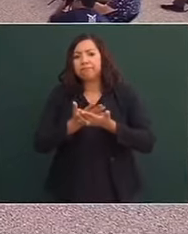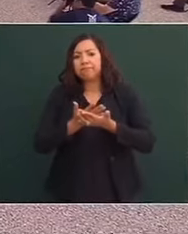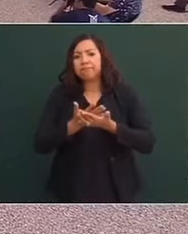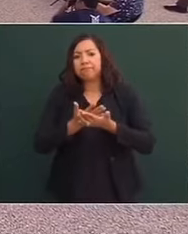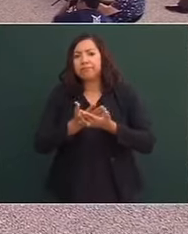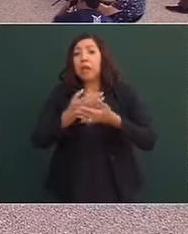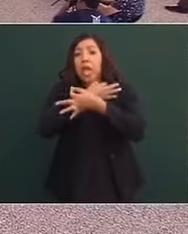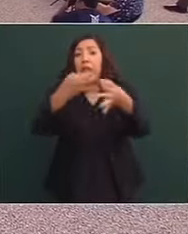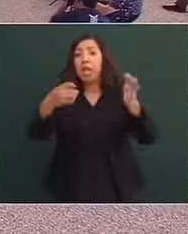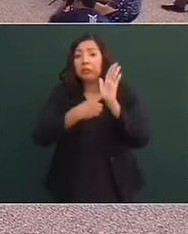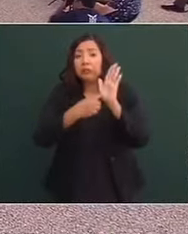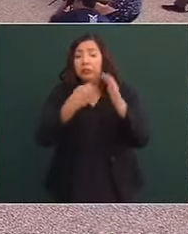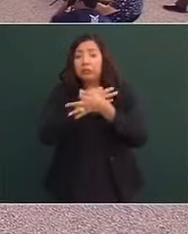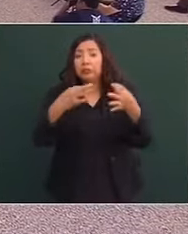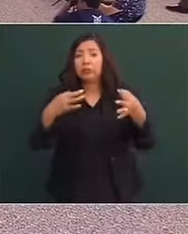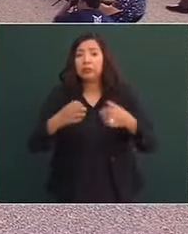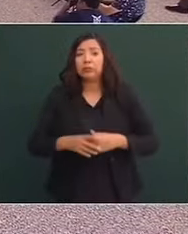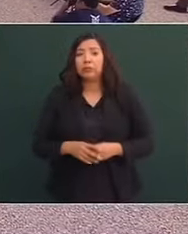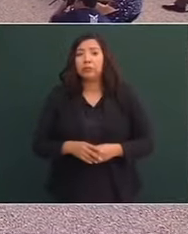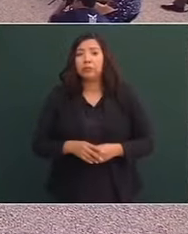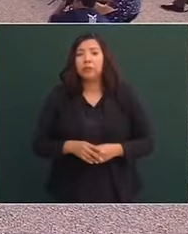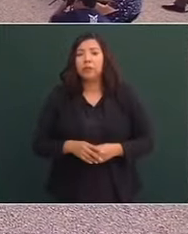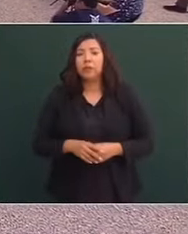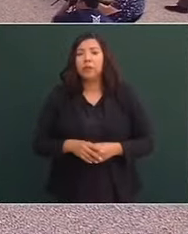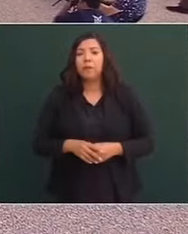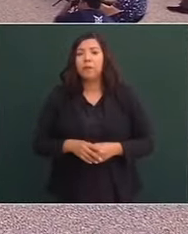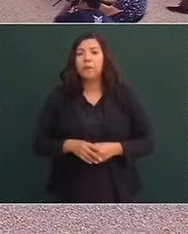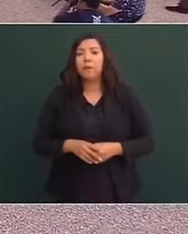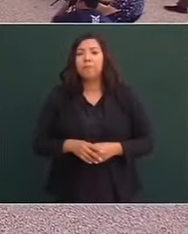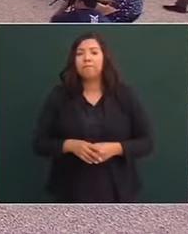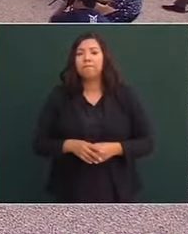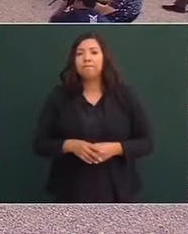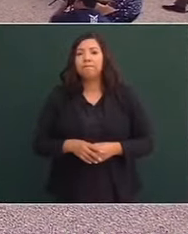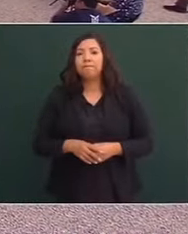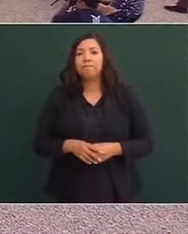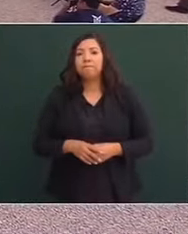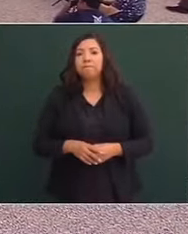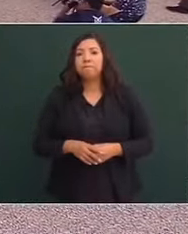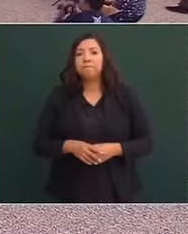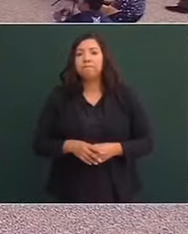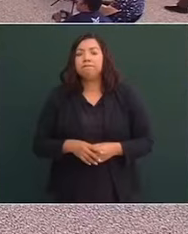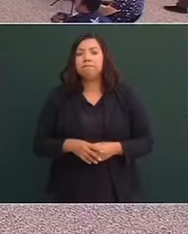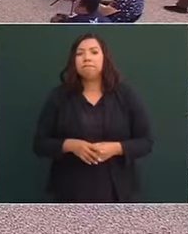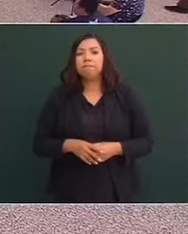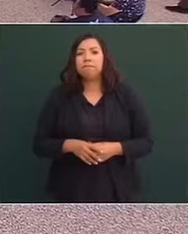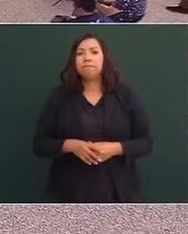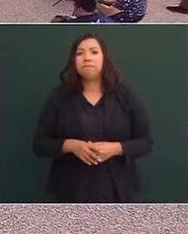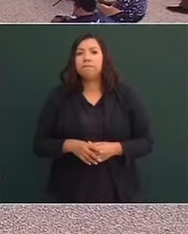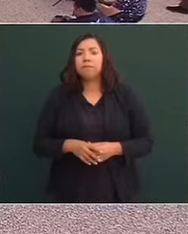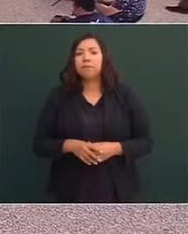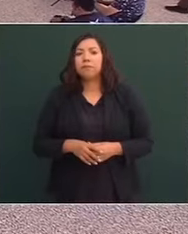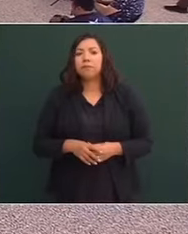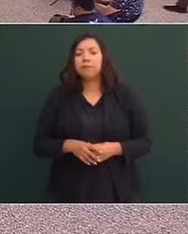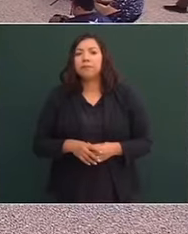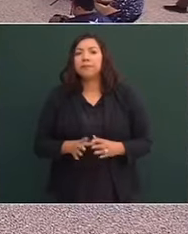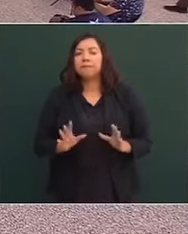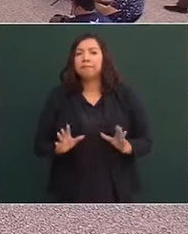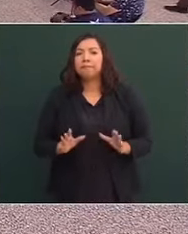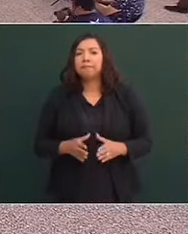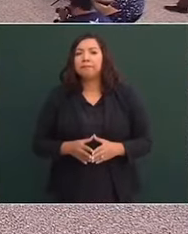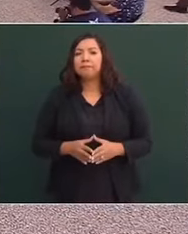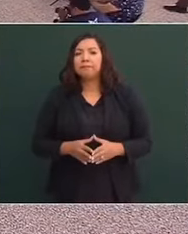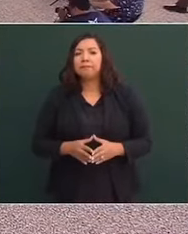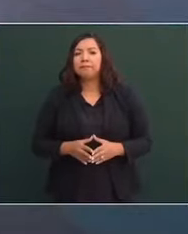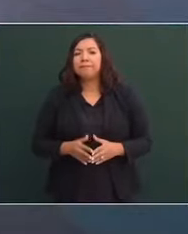hay comunicado 40% Sí en una modalidad me dicen en donde solo puede